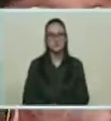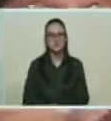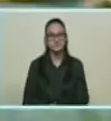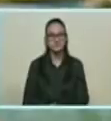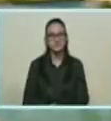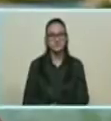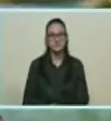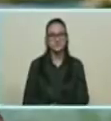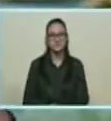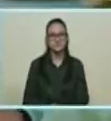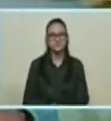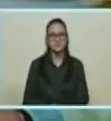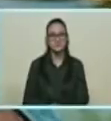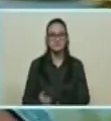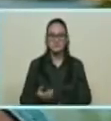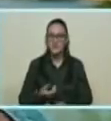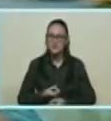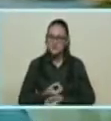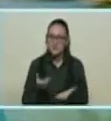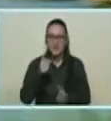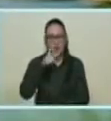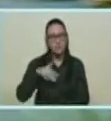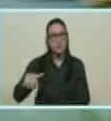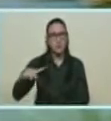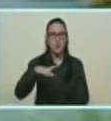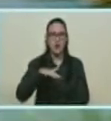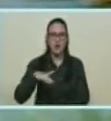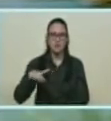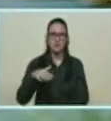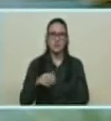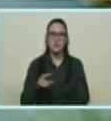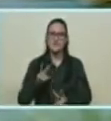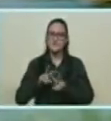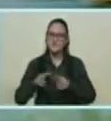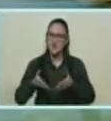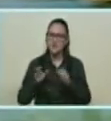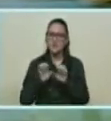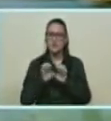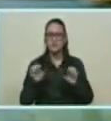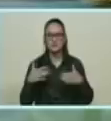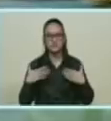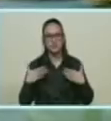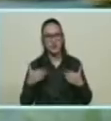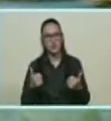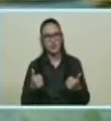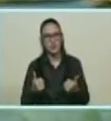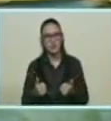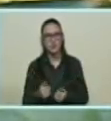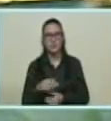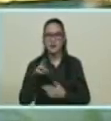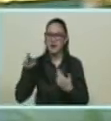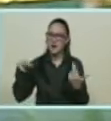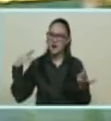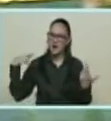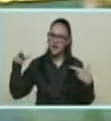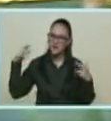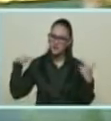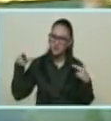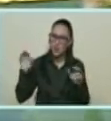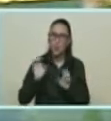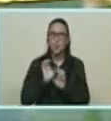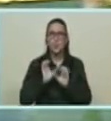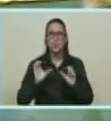Invertirla amorosamente en la vida de nuestro pueblo, en la vivienda, la educación, la salud, la recreación, la